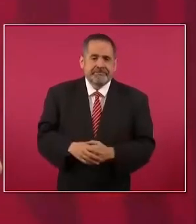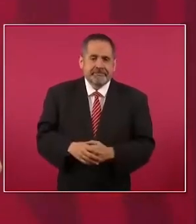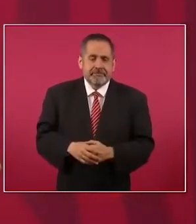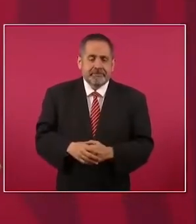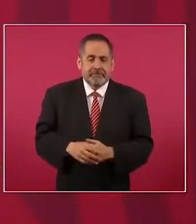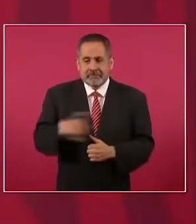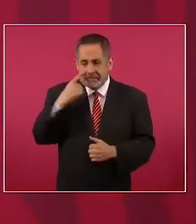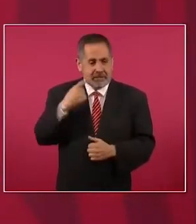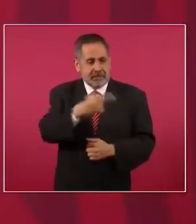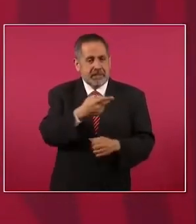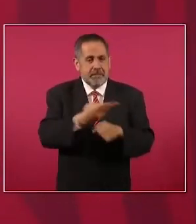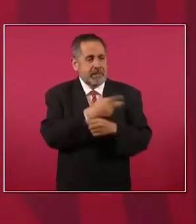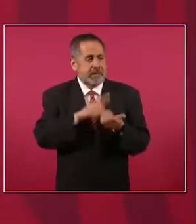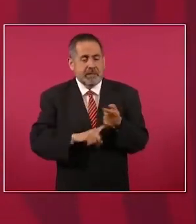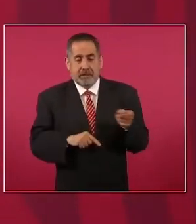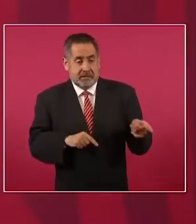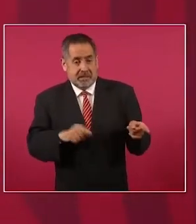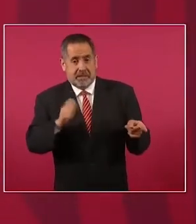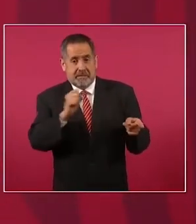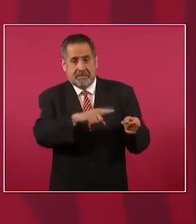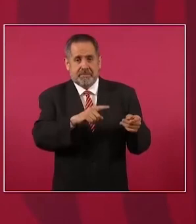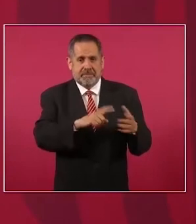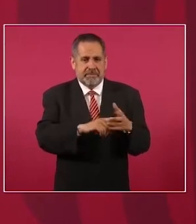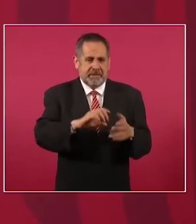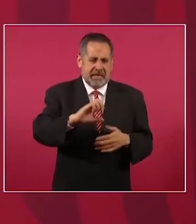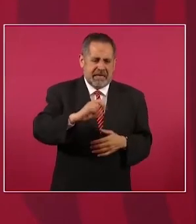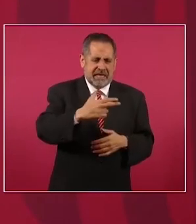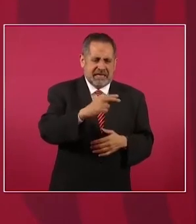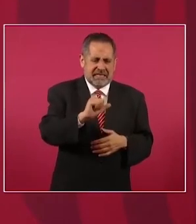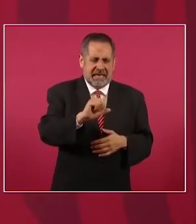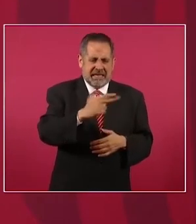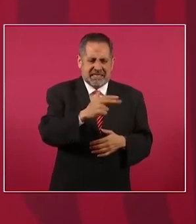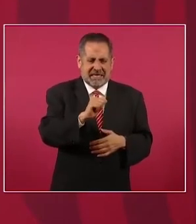Miren cómo les fue a los de la Chachalaca y